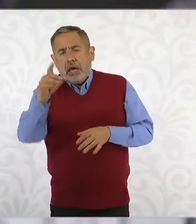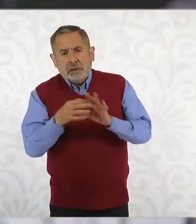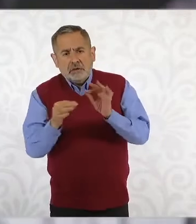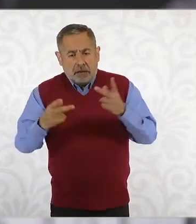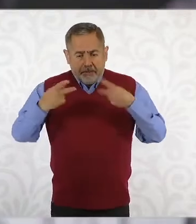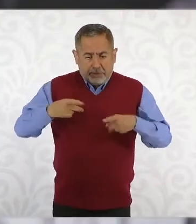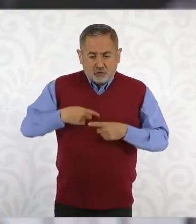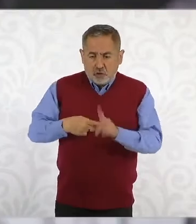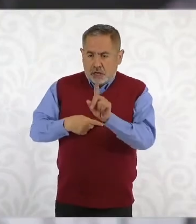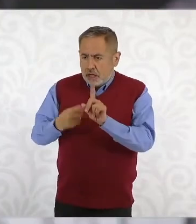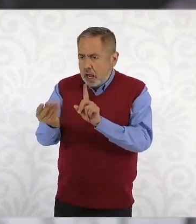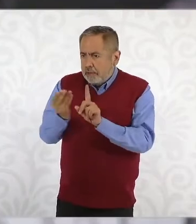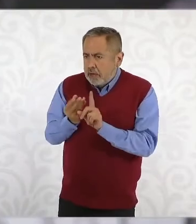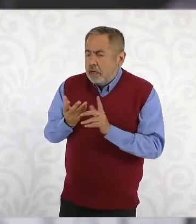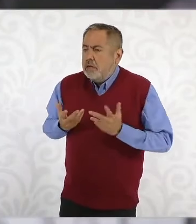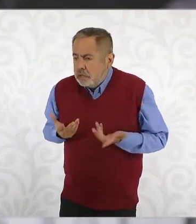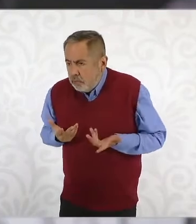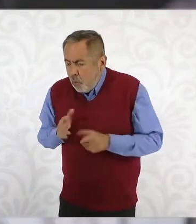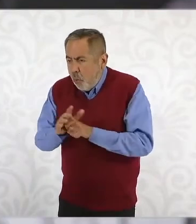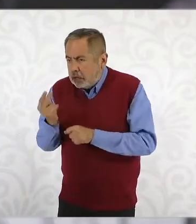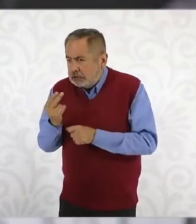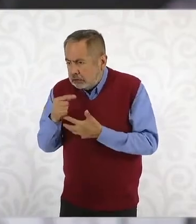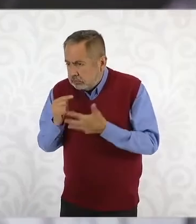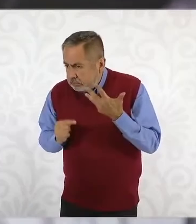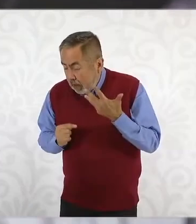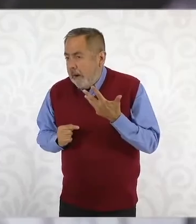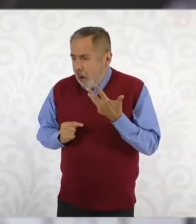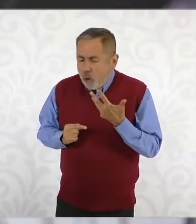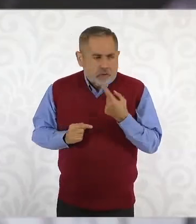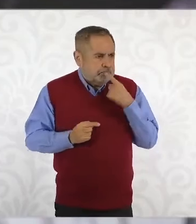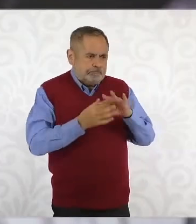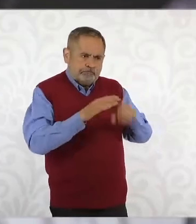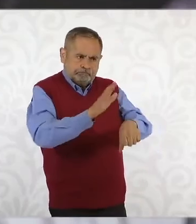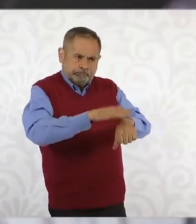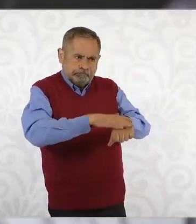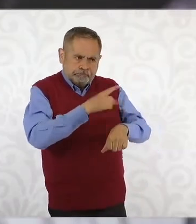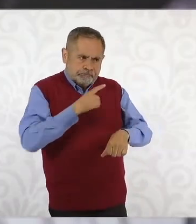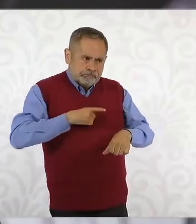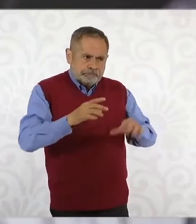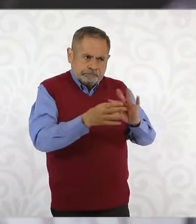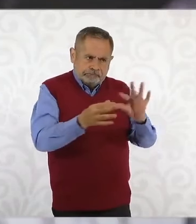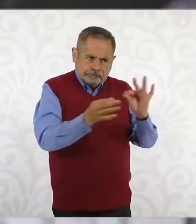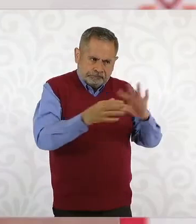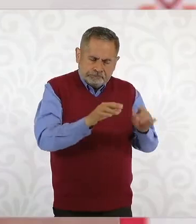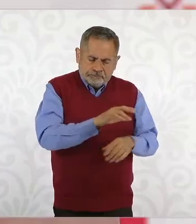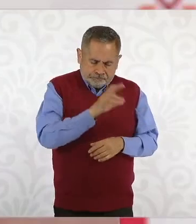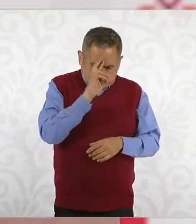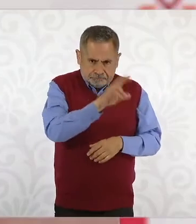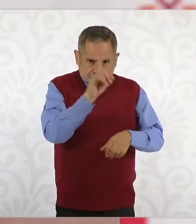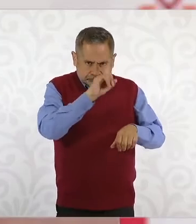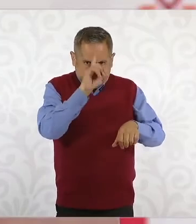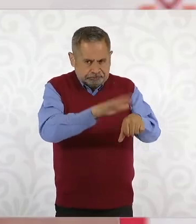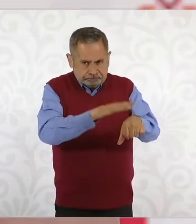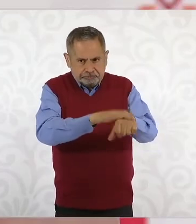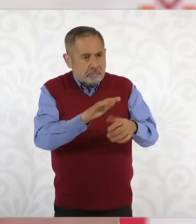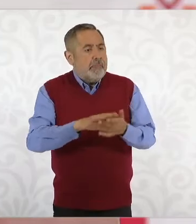persona que reciba esa queja, la analice y tenga que resolver sobre ella. Va a recomendar en caso de